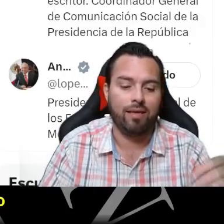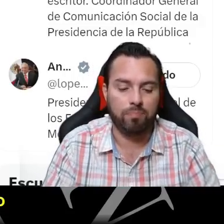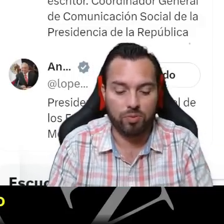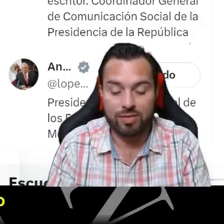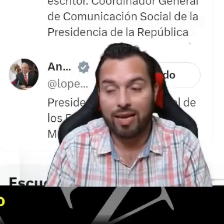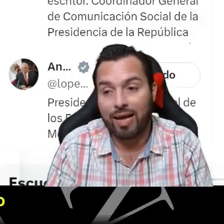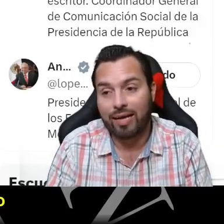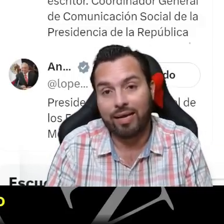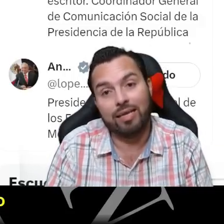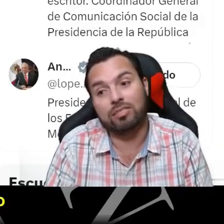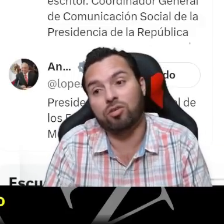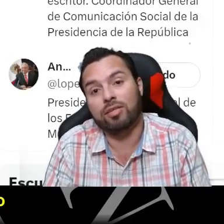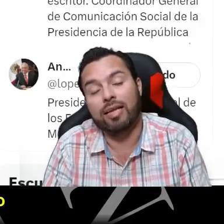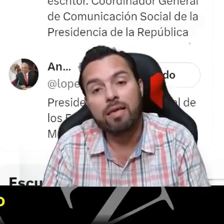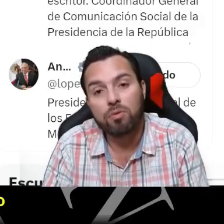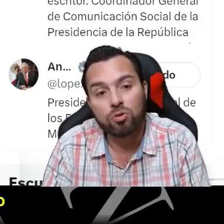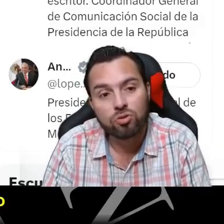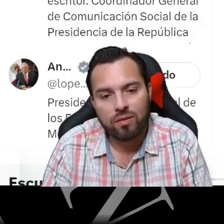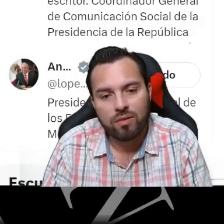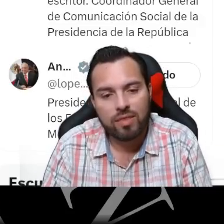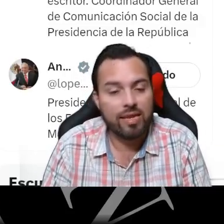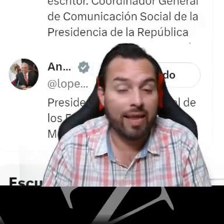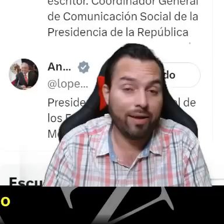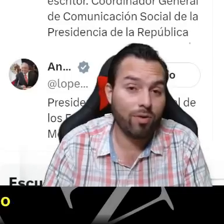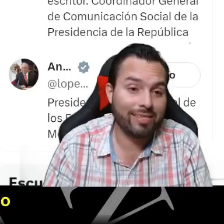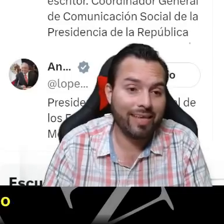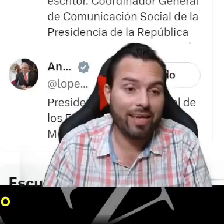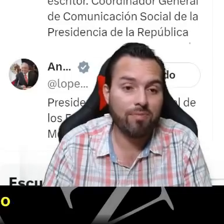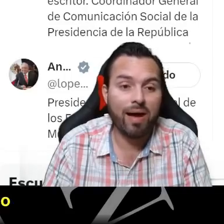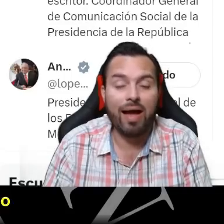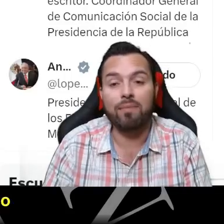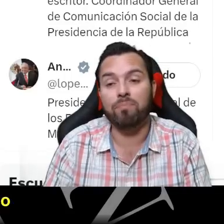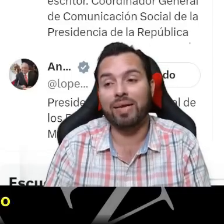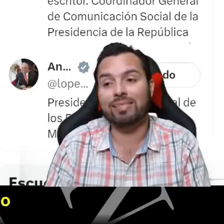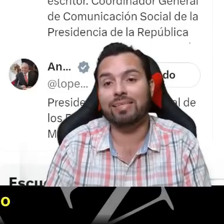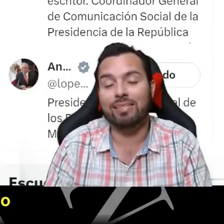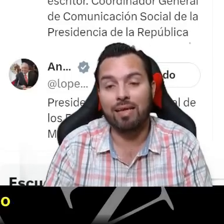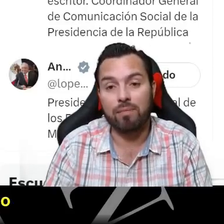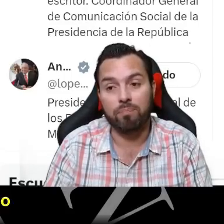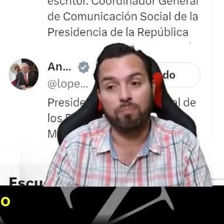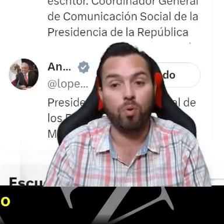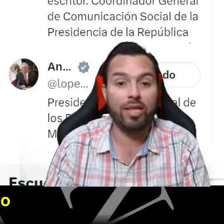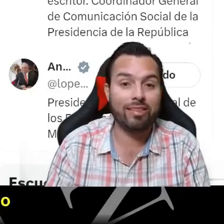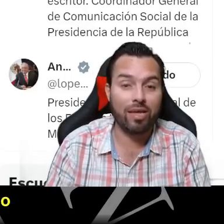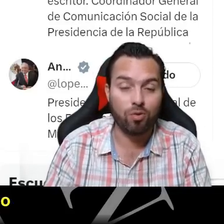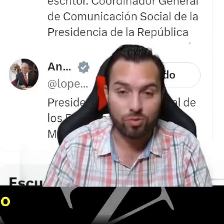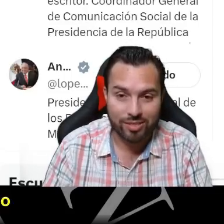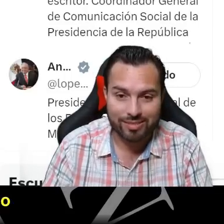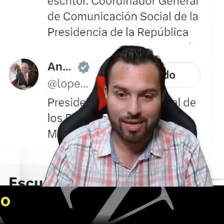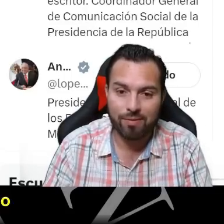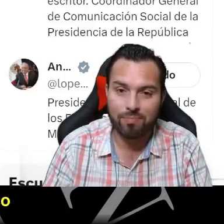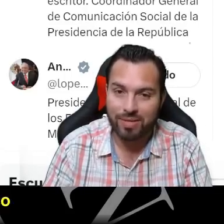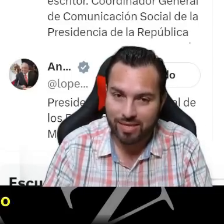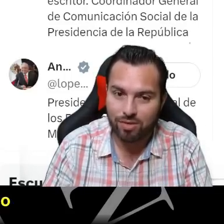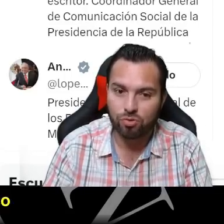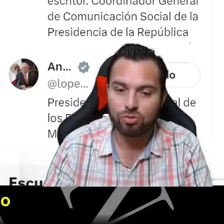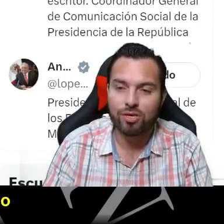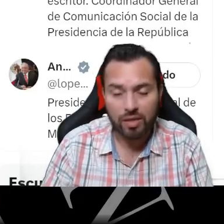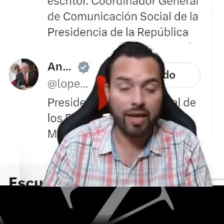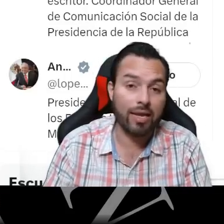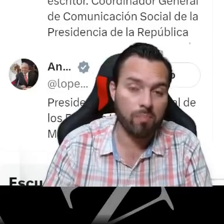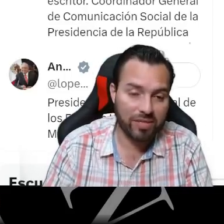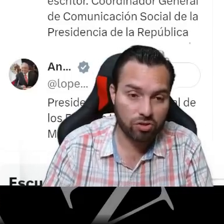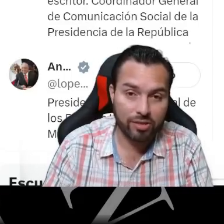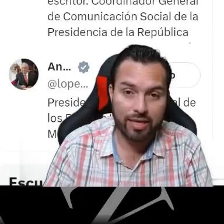Pues de la creación de libros dinero que se iba a empresas de políticos que estaban metidos